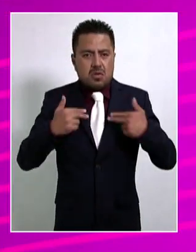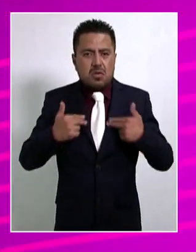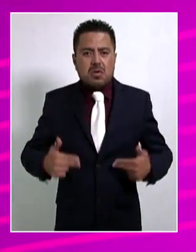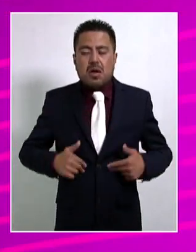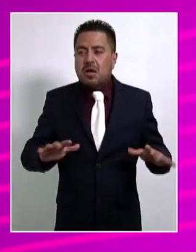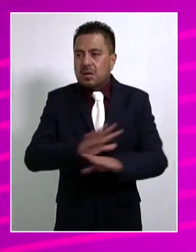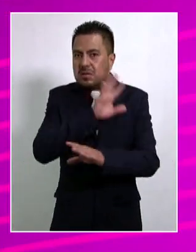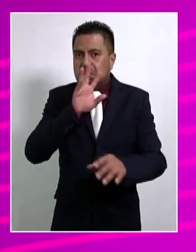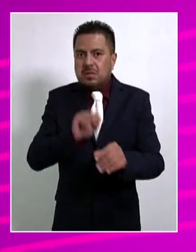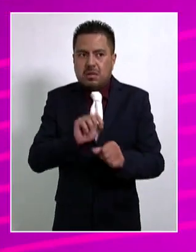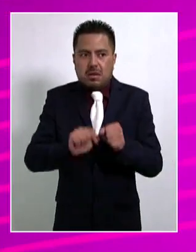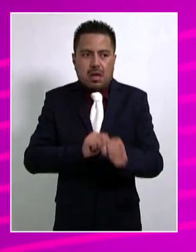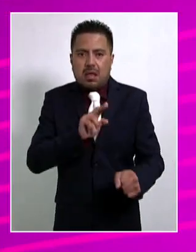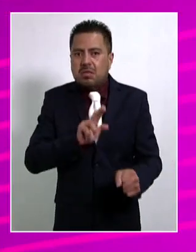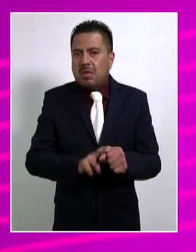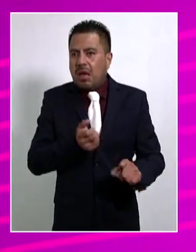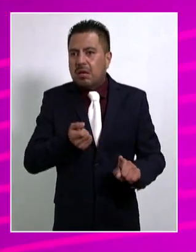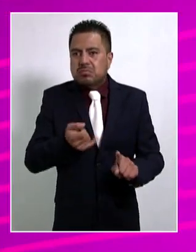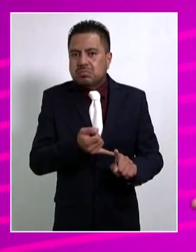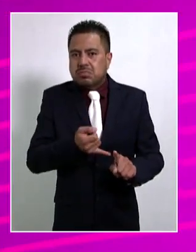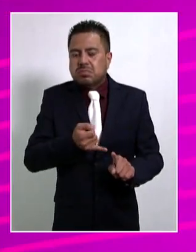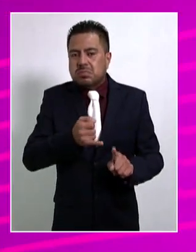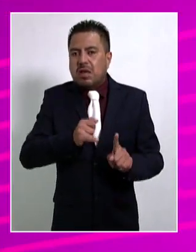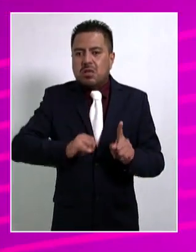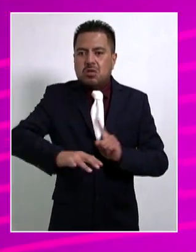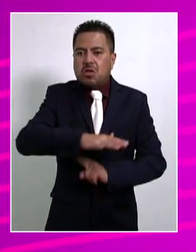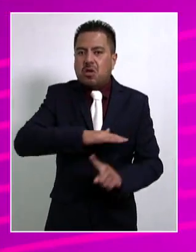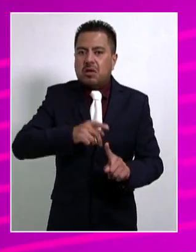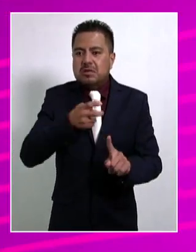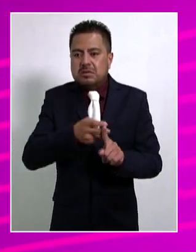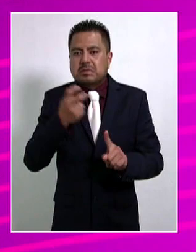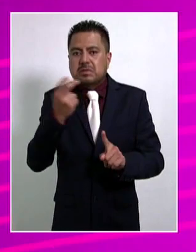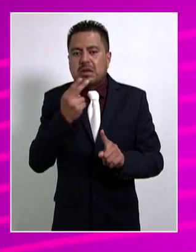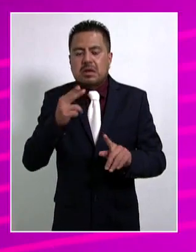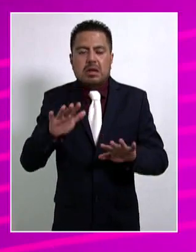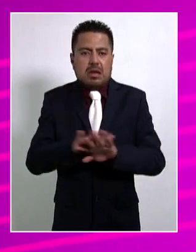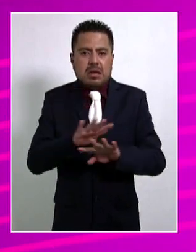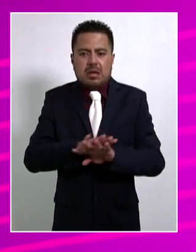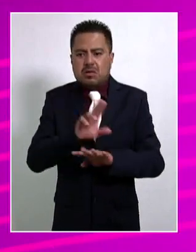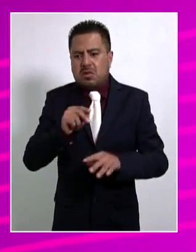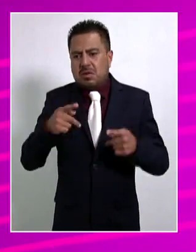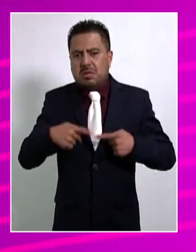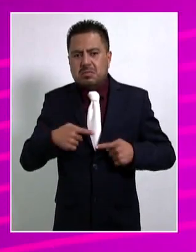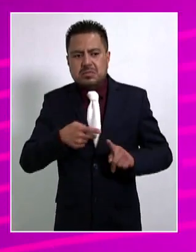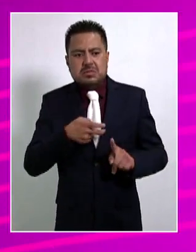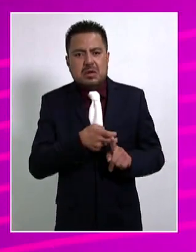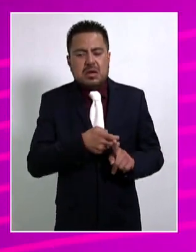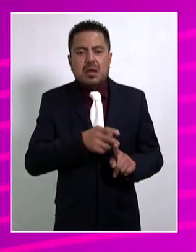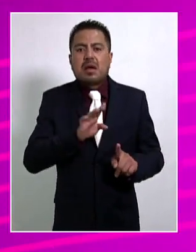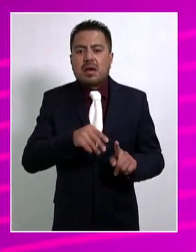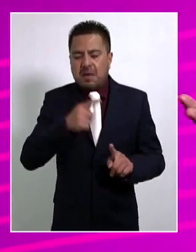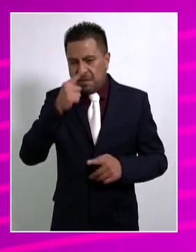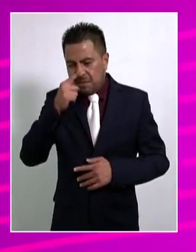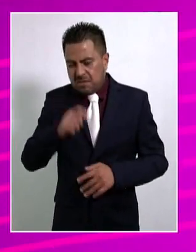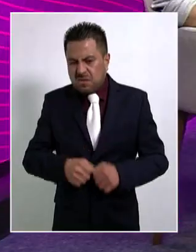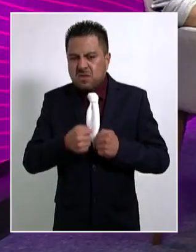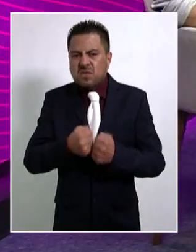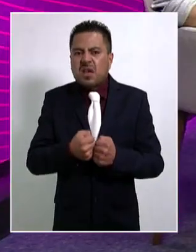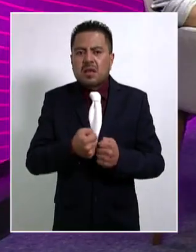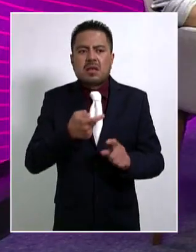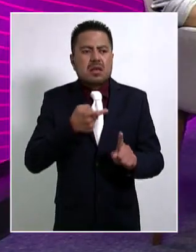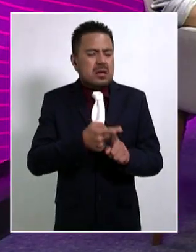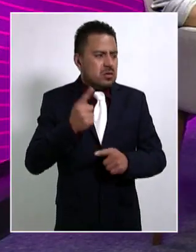algo absolutamente natural, y que el entorno es el que tiene que cambiar, no la persona, ¿no? Entonces, pues es muy fuerte,